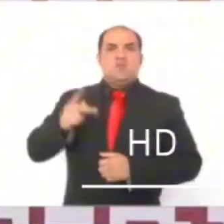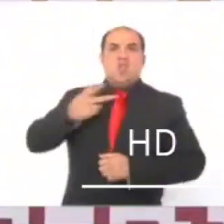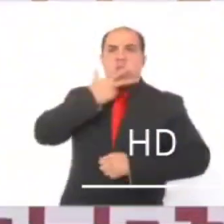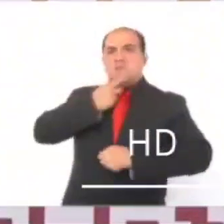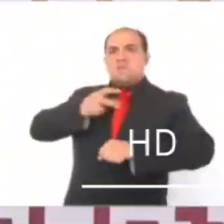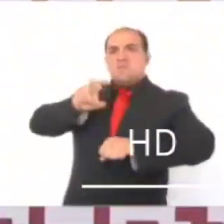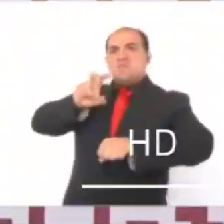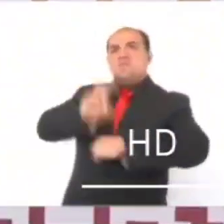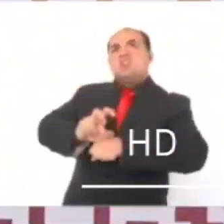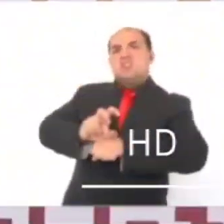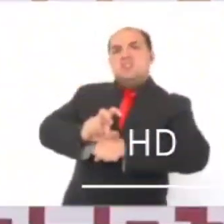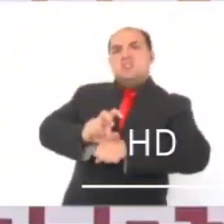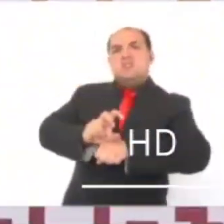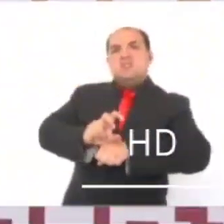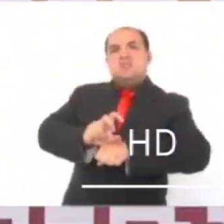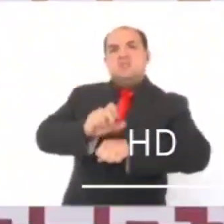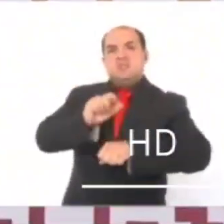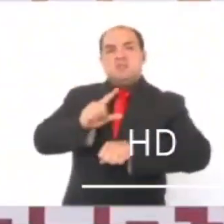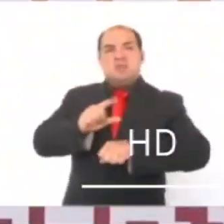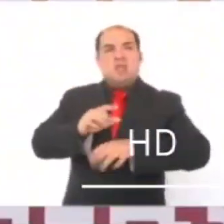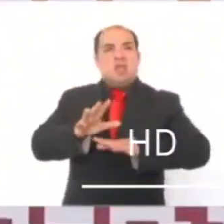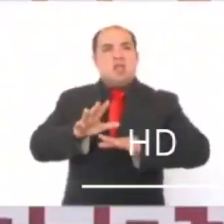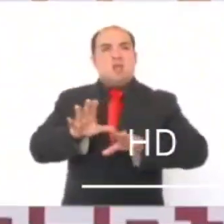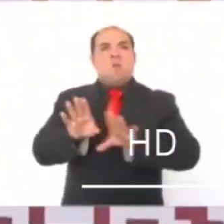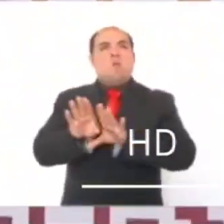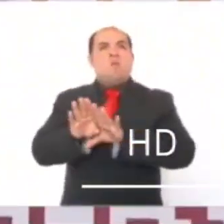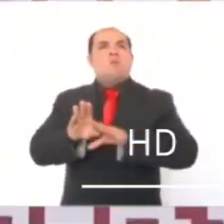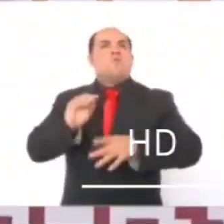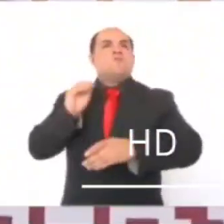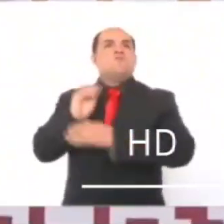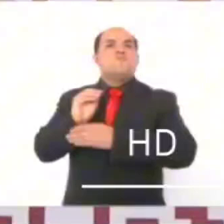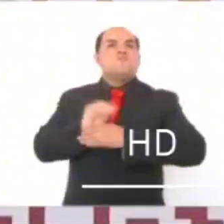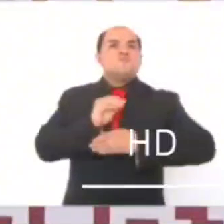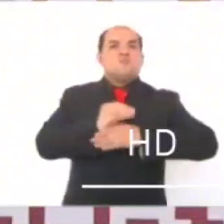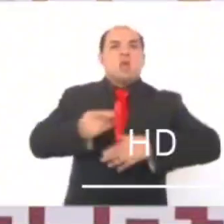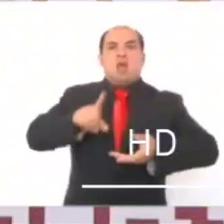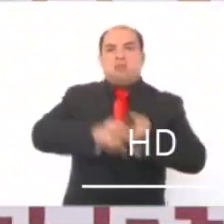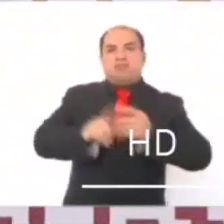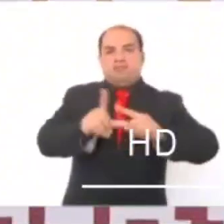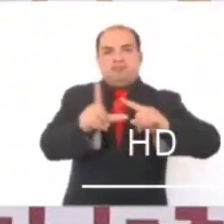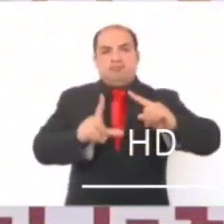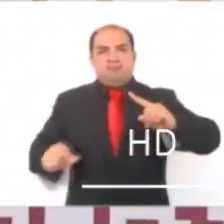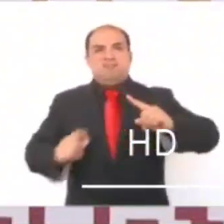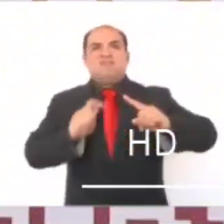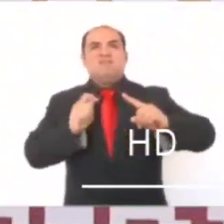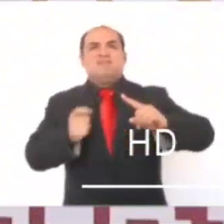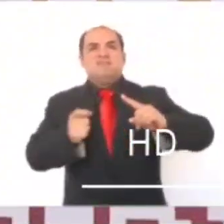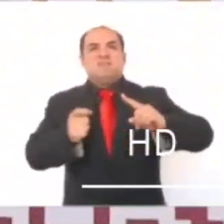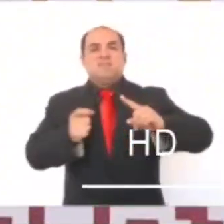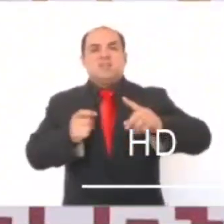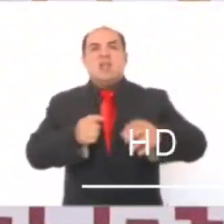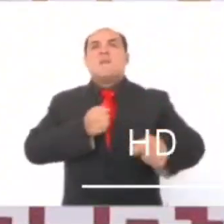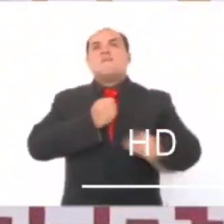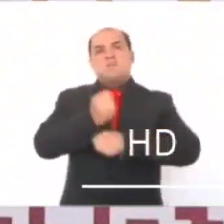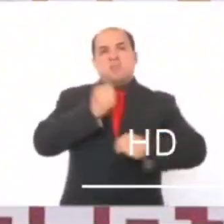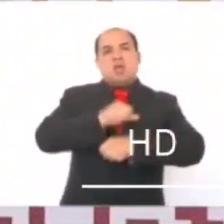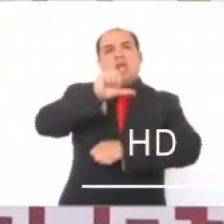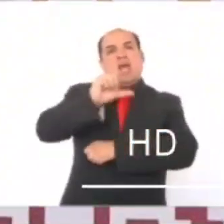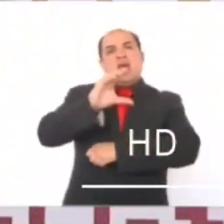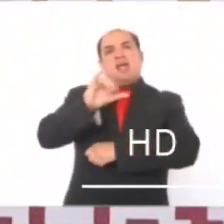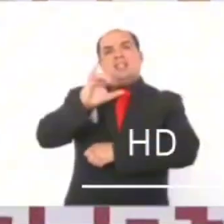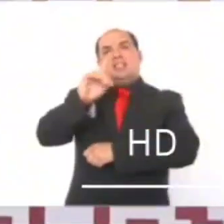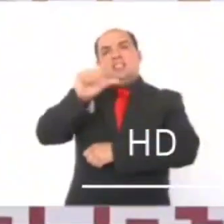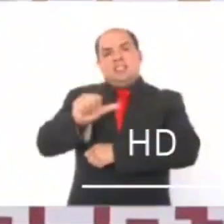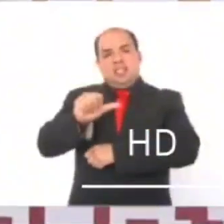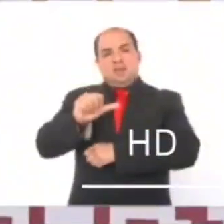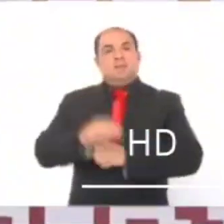y curiosamente más invisibilizadas hasta ahora en nuestro país, la violencia ácida. Quiero